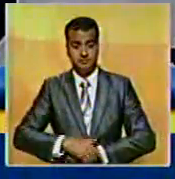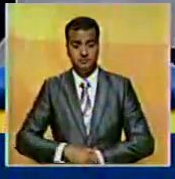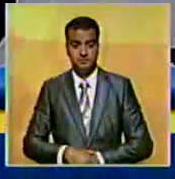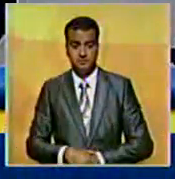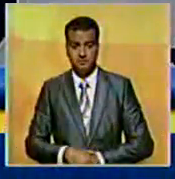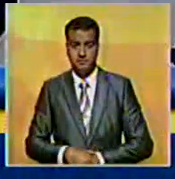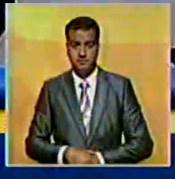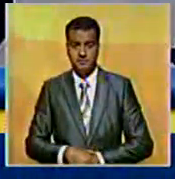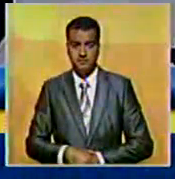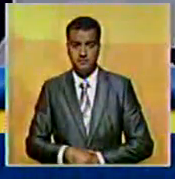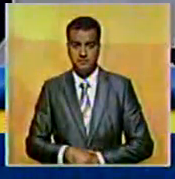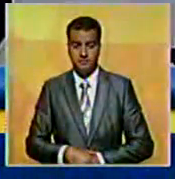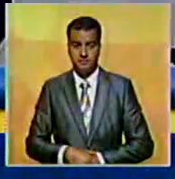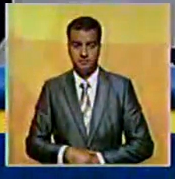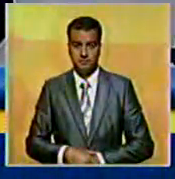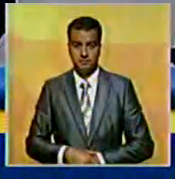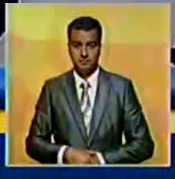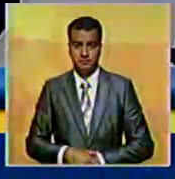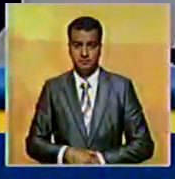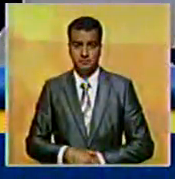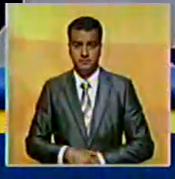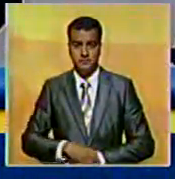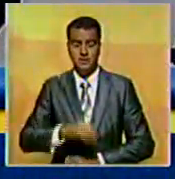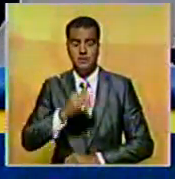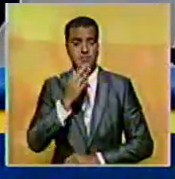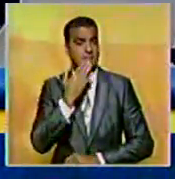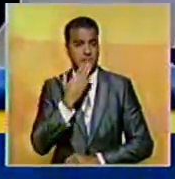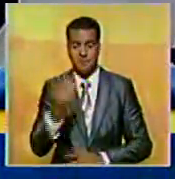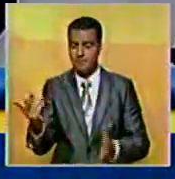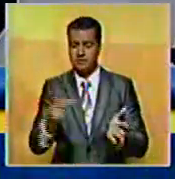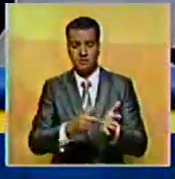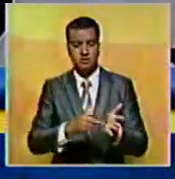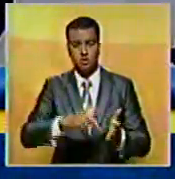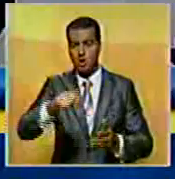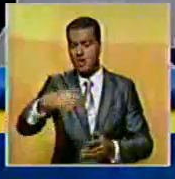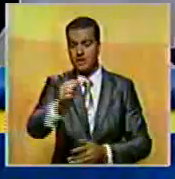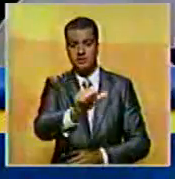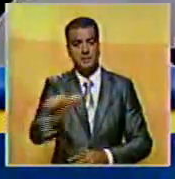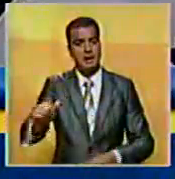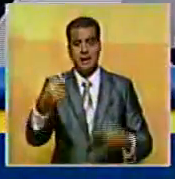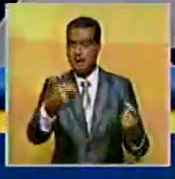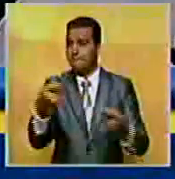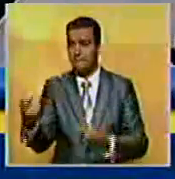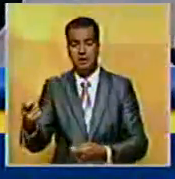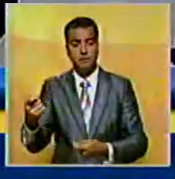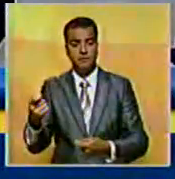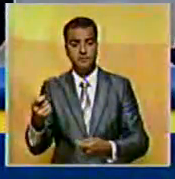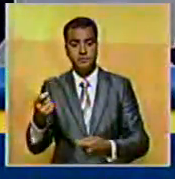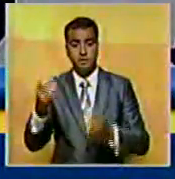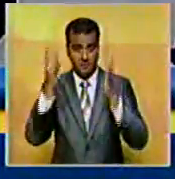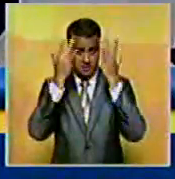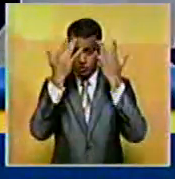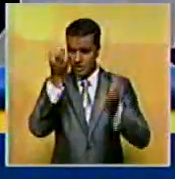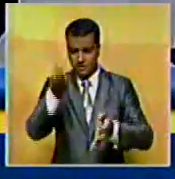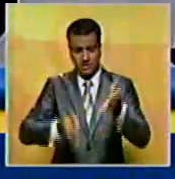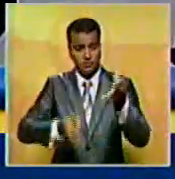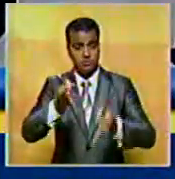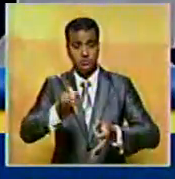cautelares sustitutivas de libertad, es decir, presentación periódica, fianza, lo que a criterio del